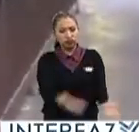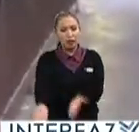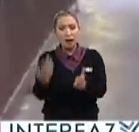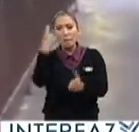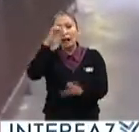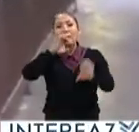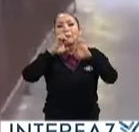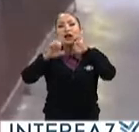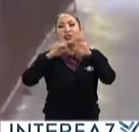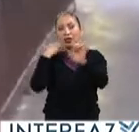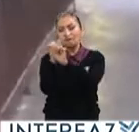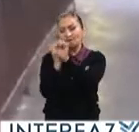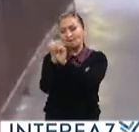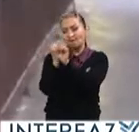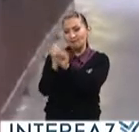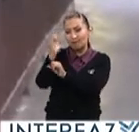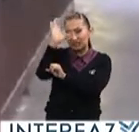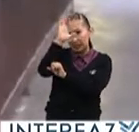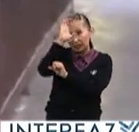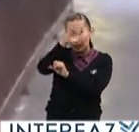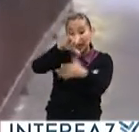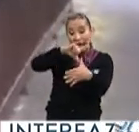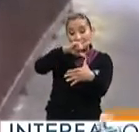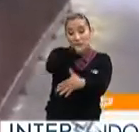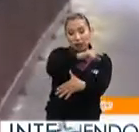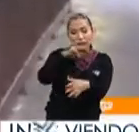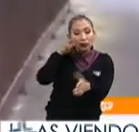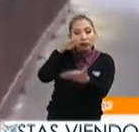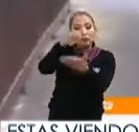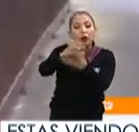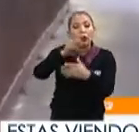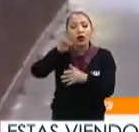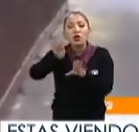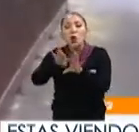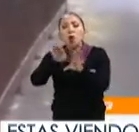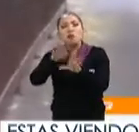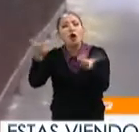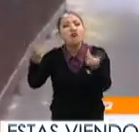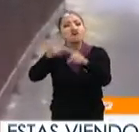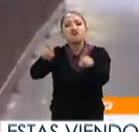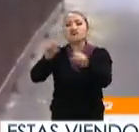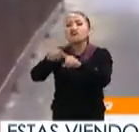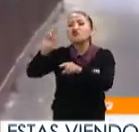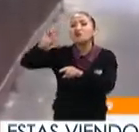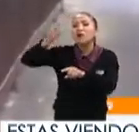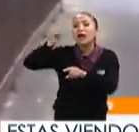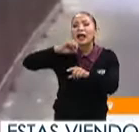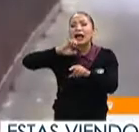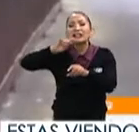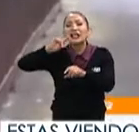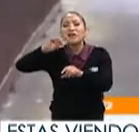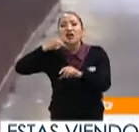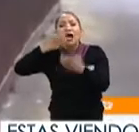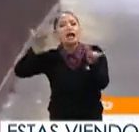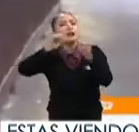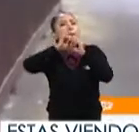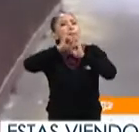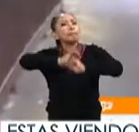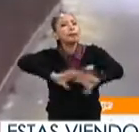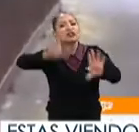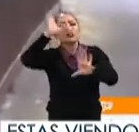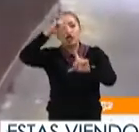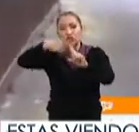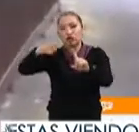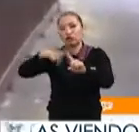los periodistas científicos de Latinoamérica tengan una mirada a cómo es que la Universidad de Stanford comunica la ciencia en